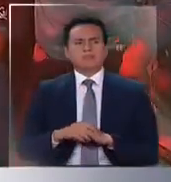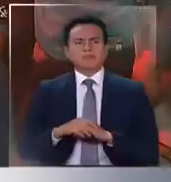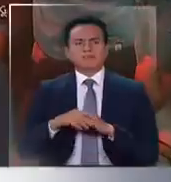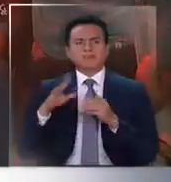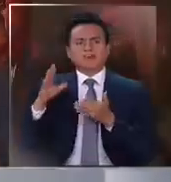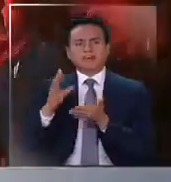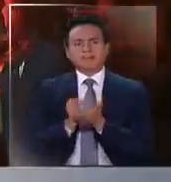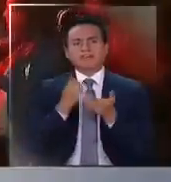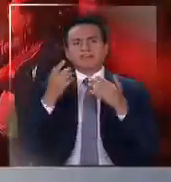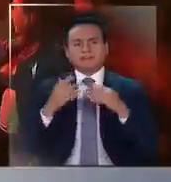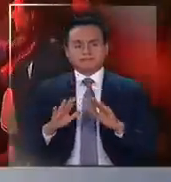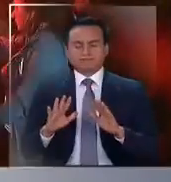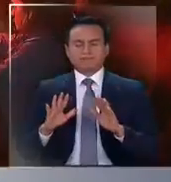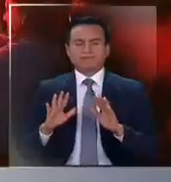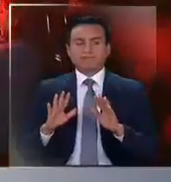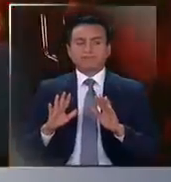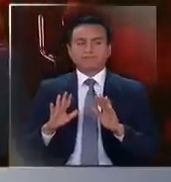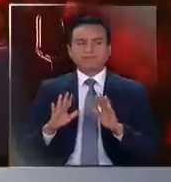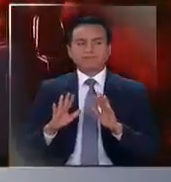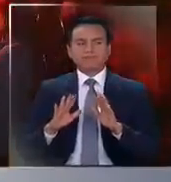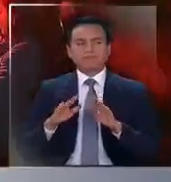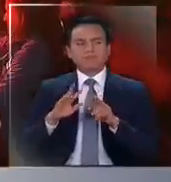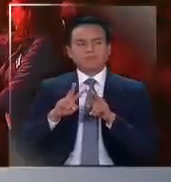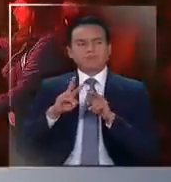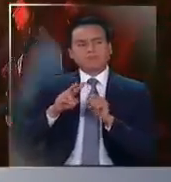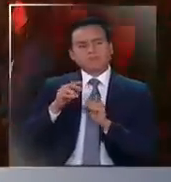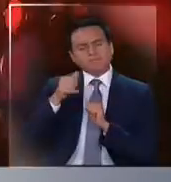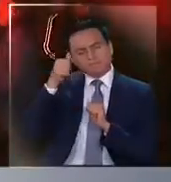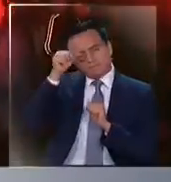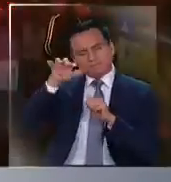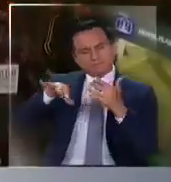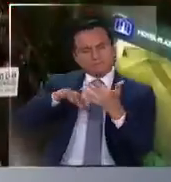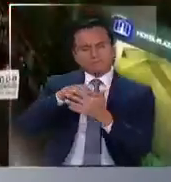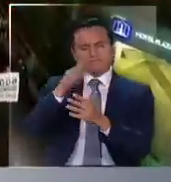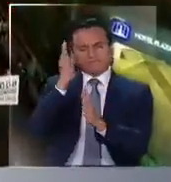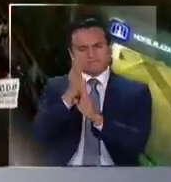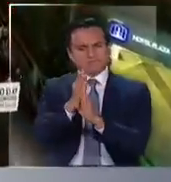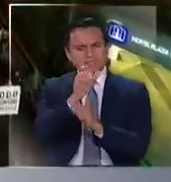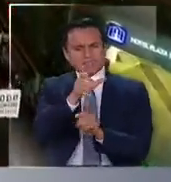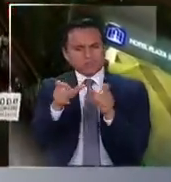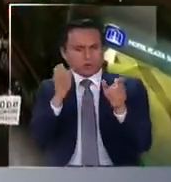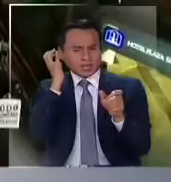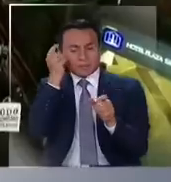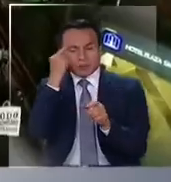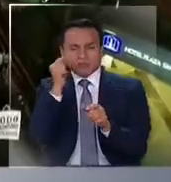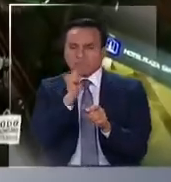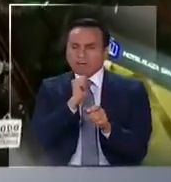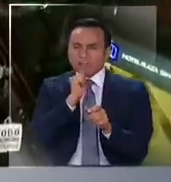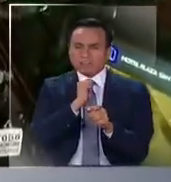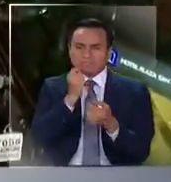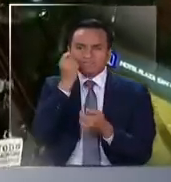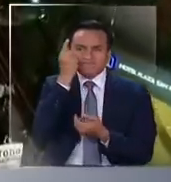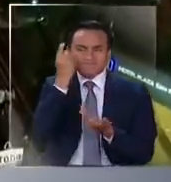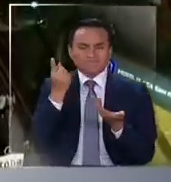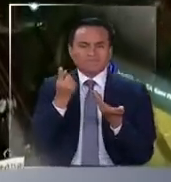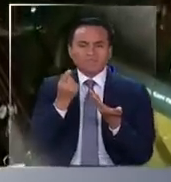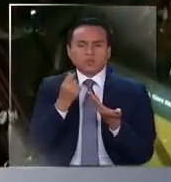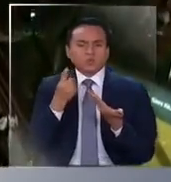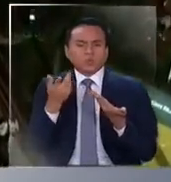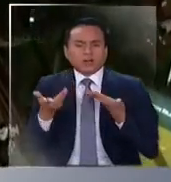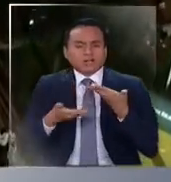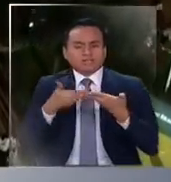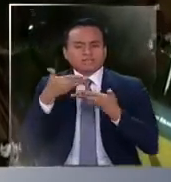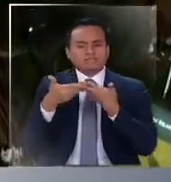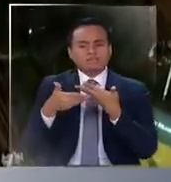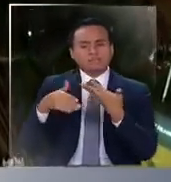Se ha logrado una sanción social a la violencia directa hacia las mujeres, pero todavía falta entender cuál es esta construcción,